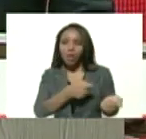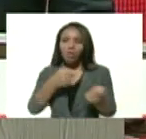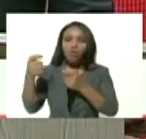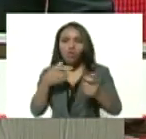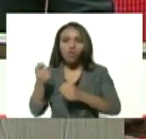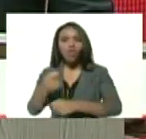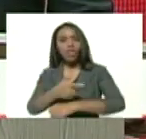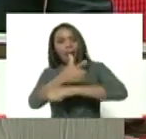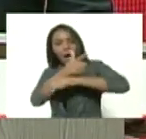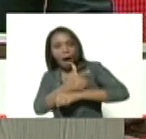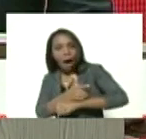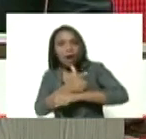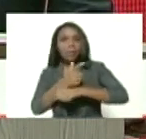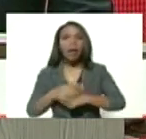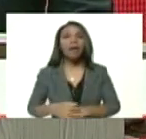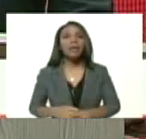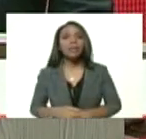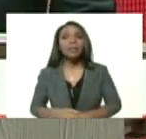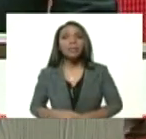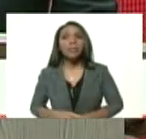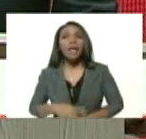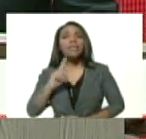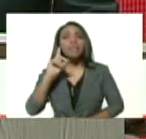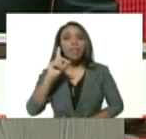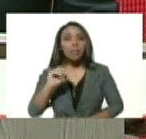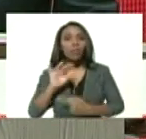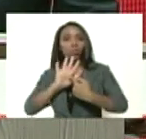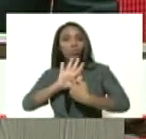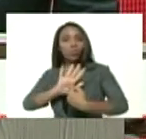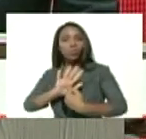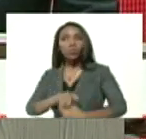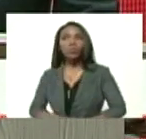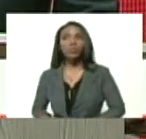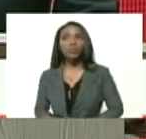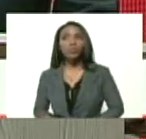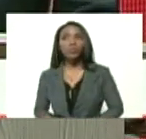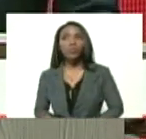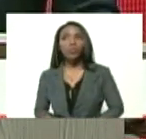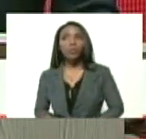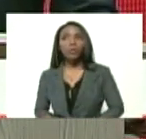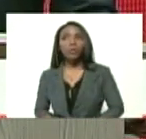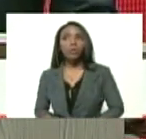armas, como también lo señalan los perpetradores